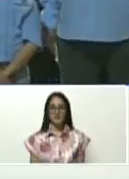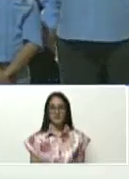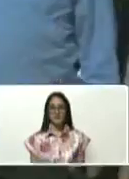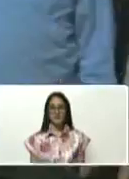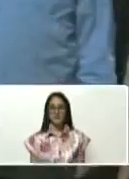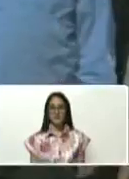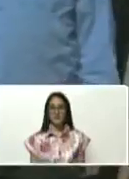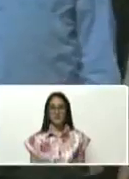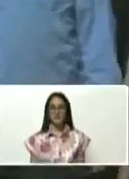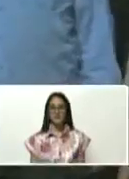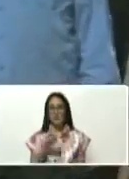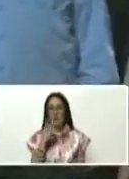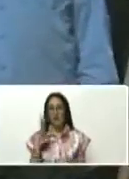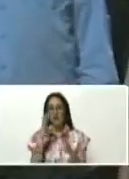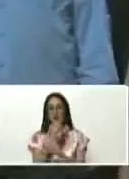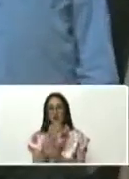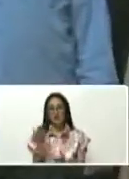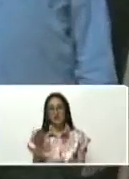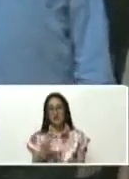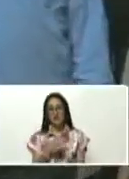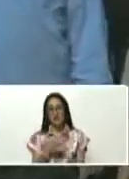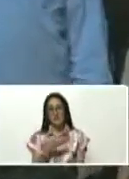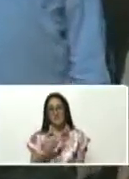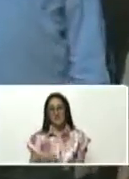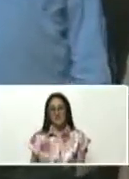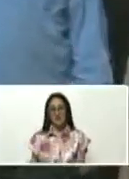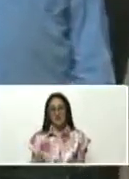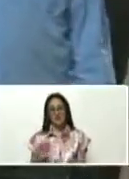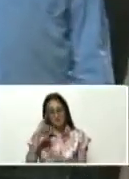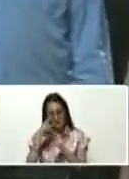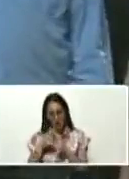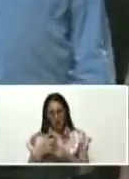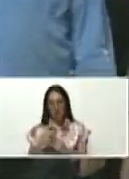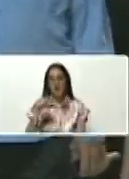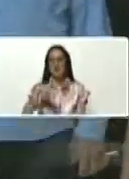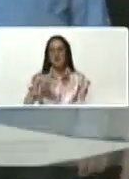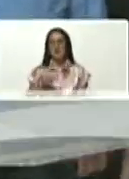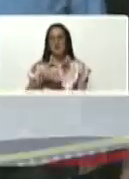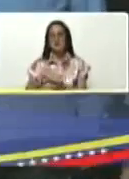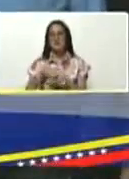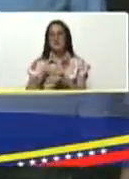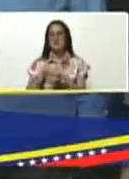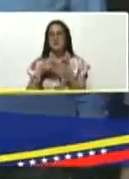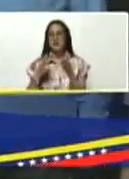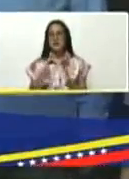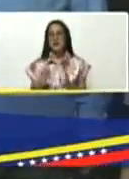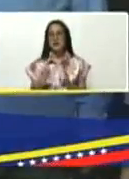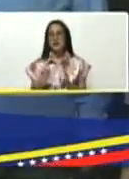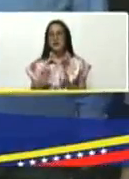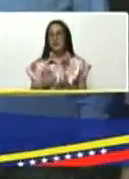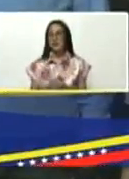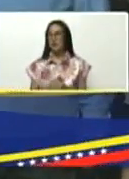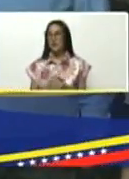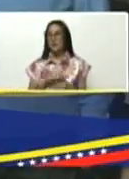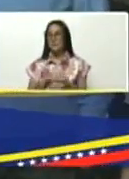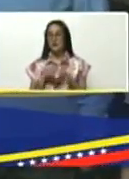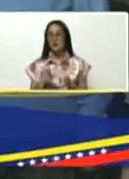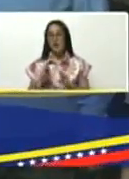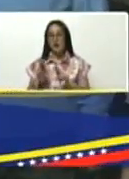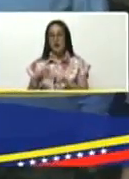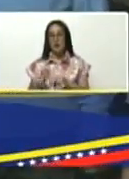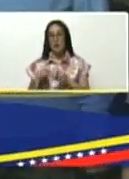Muy buenas noches, señor presidente. Muy honrado de tener aquí al señor ministro Castro Soteldo, ministro de Agricultura y